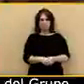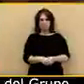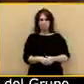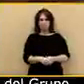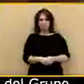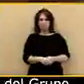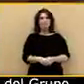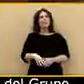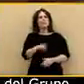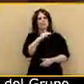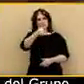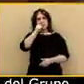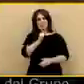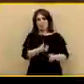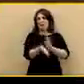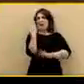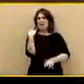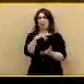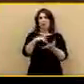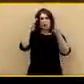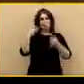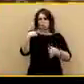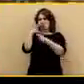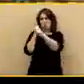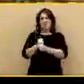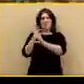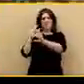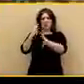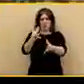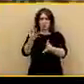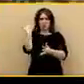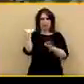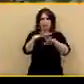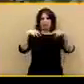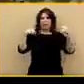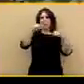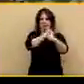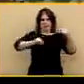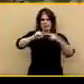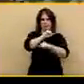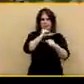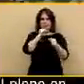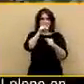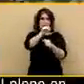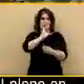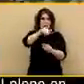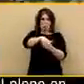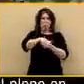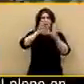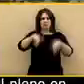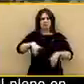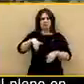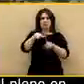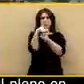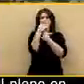Sánchez, ayer se cumplieron diez años del pleno en el que con su voto se atacó al estado del bienestar como nunca antes había pasado.